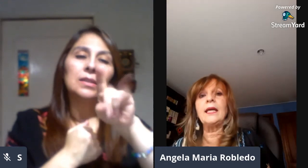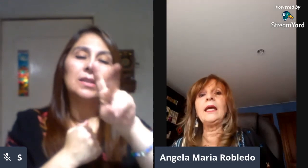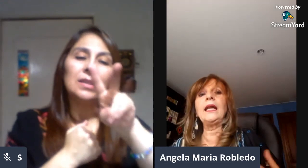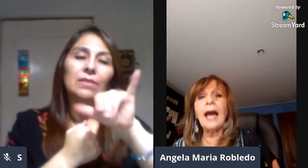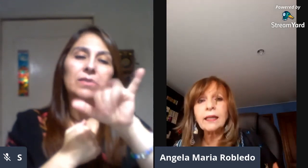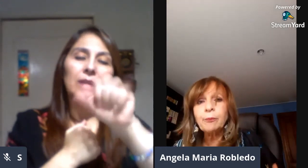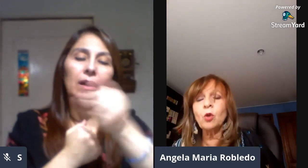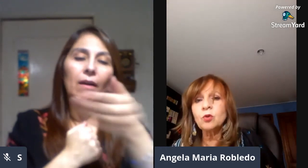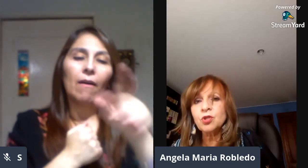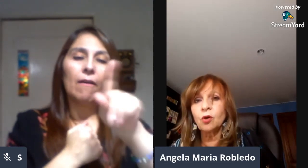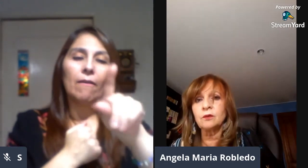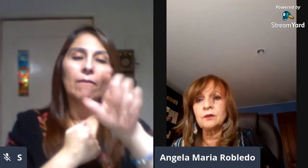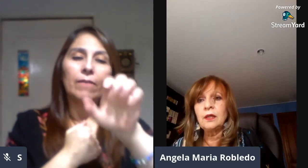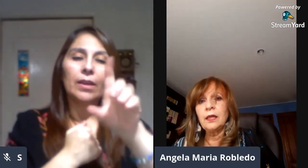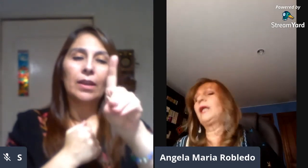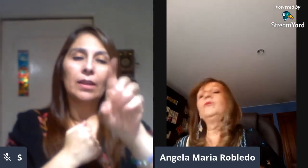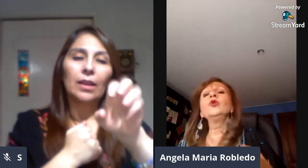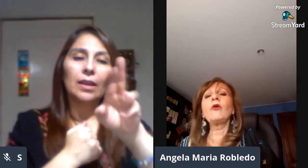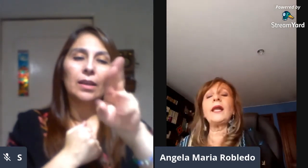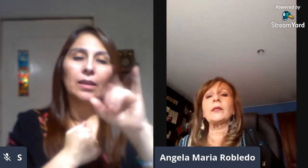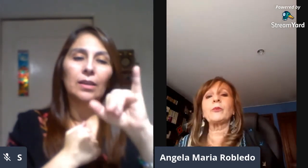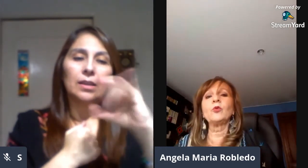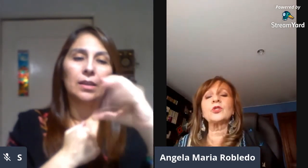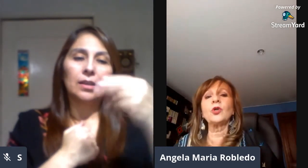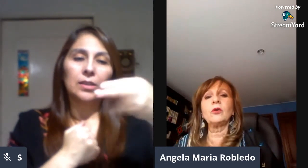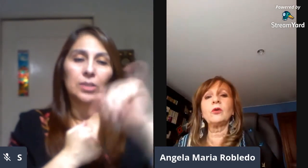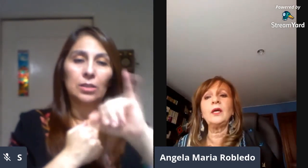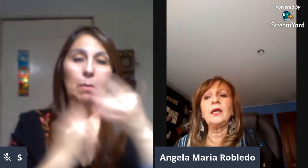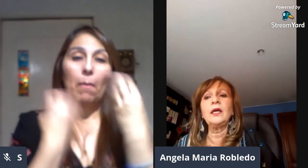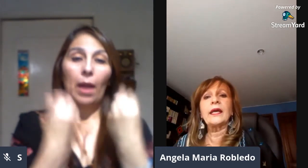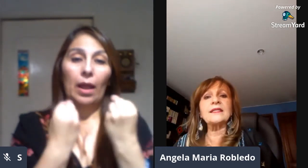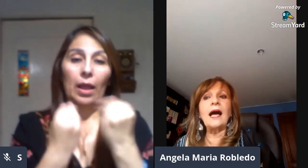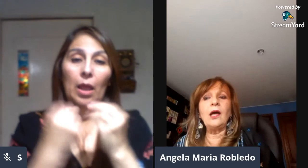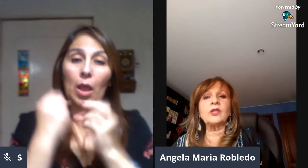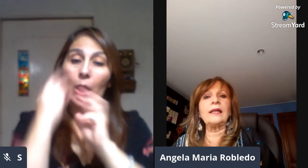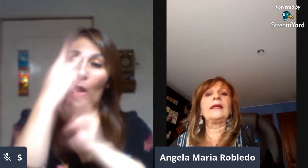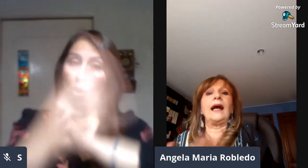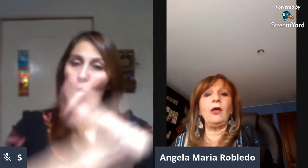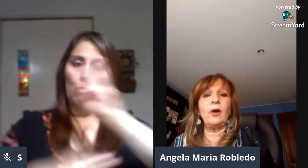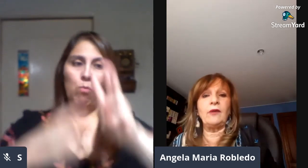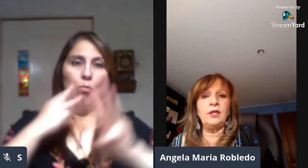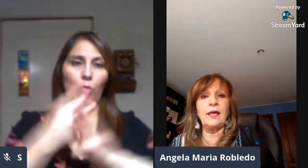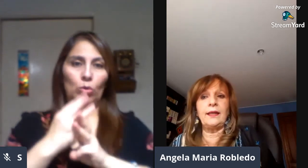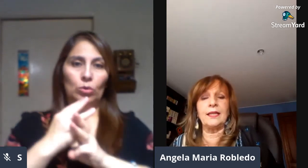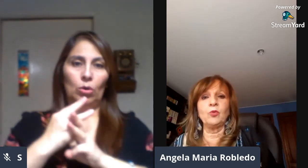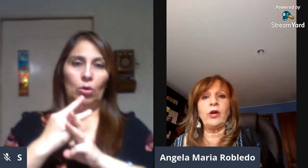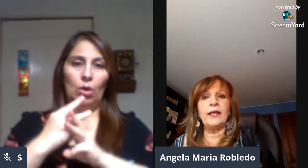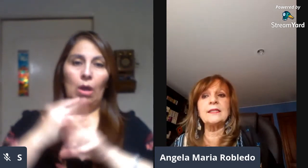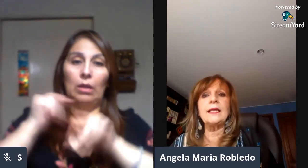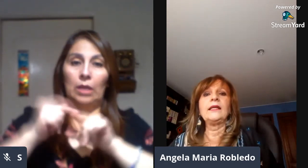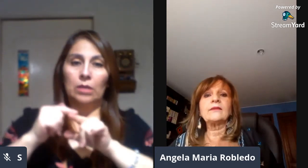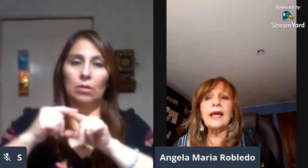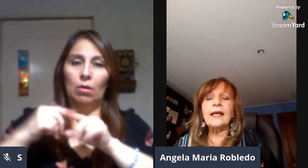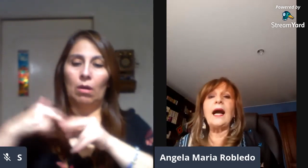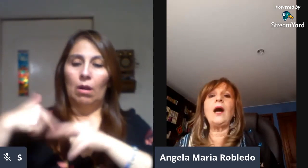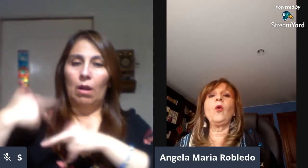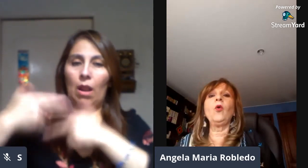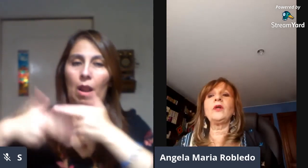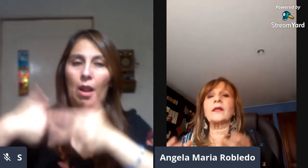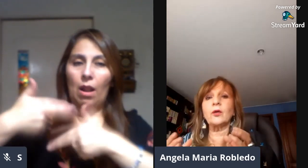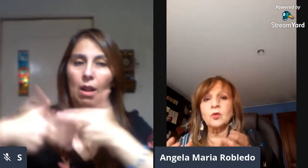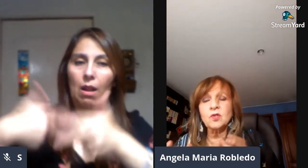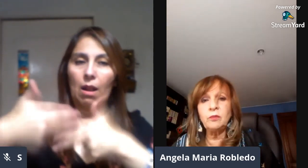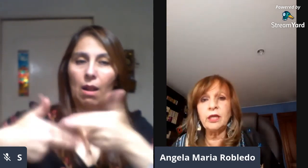momento para que la reproducción, el mundo de la reproducción, que ha estado tan ligado a la vida de las mujeres,